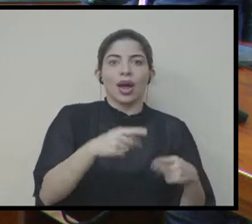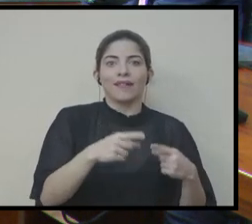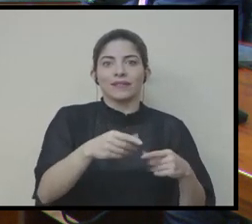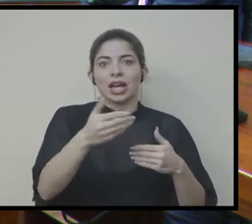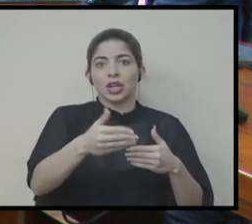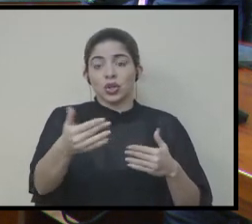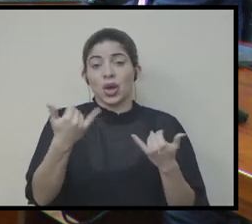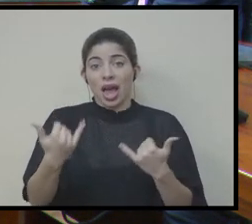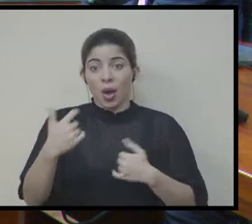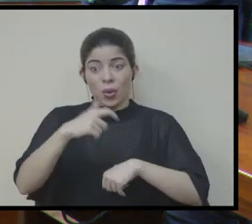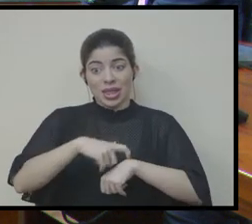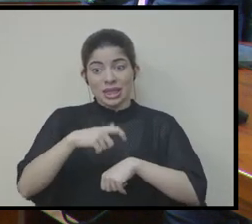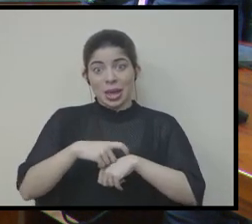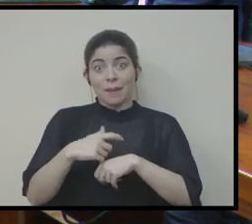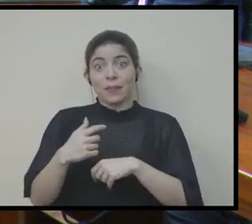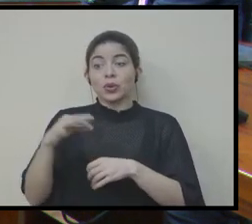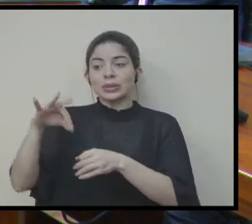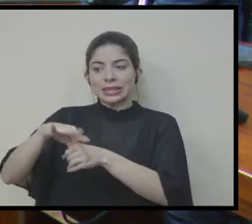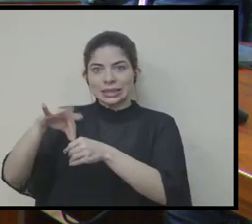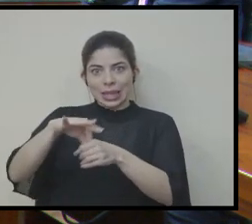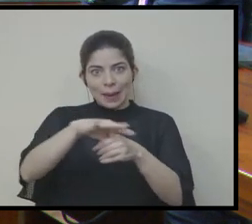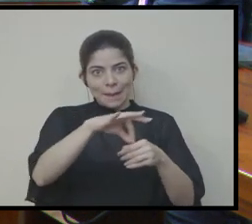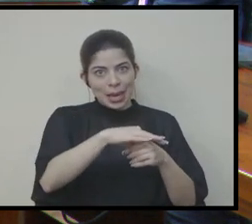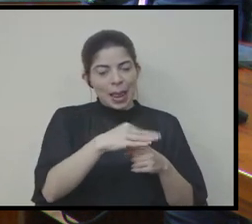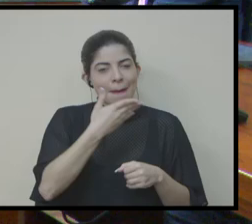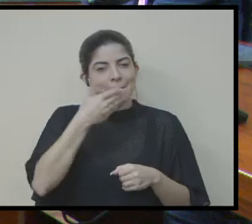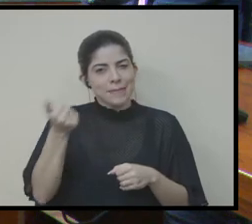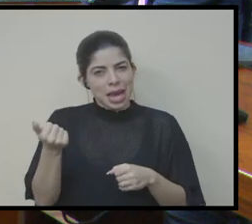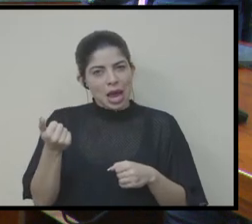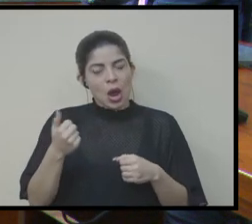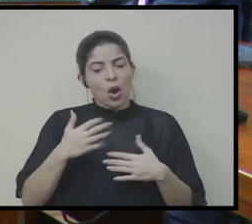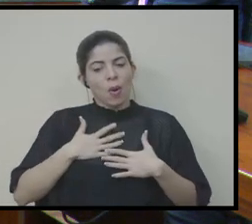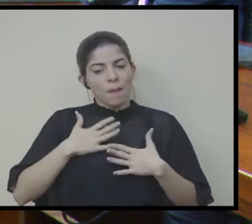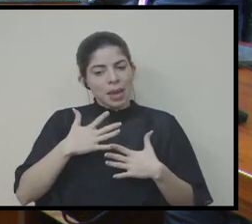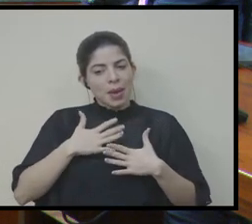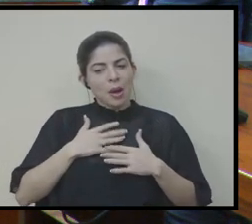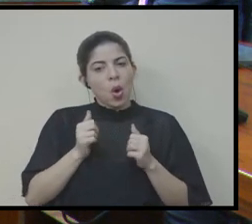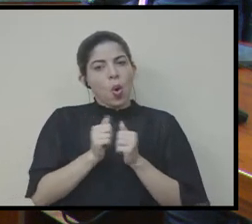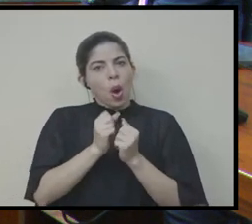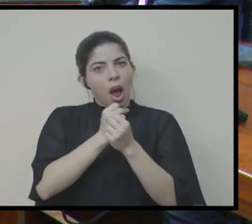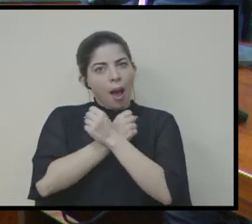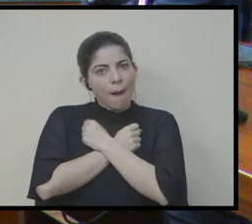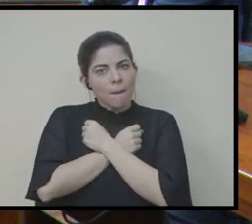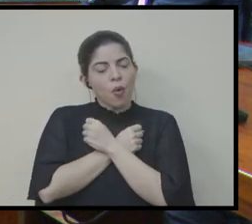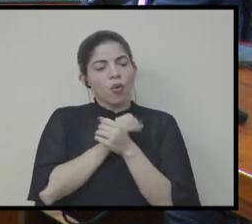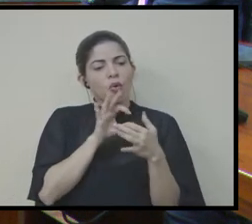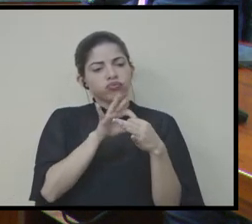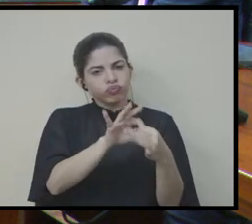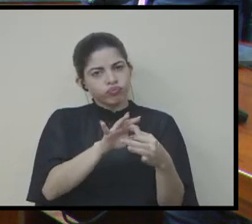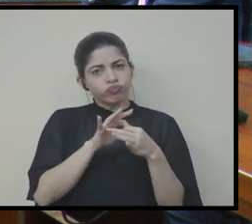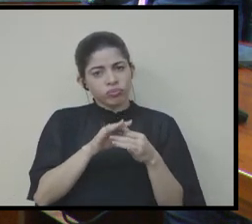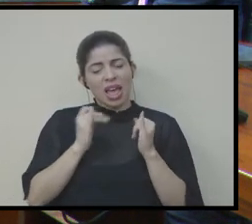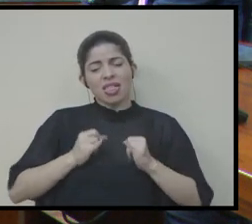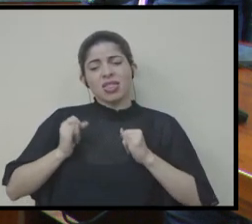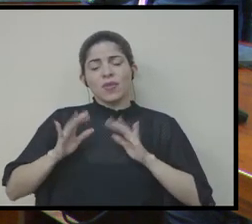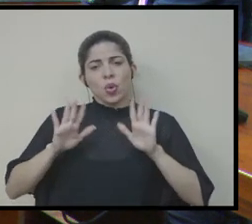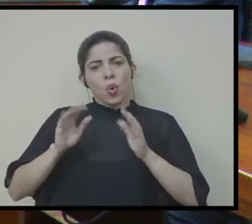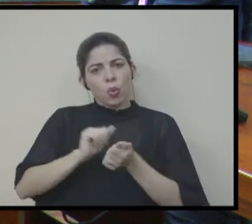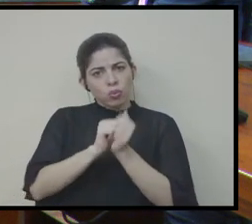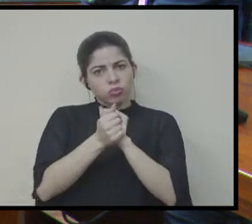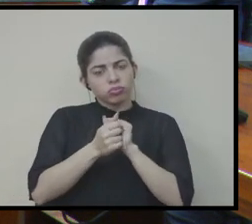estamos en un tiempo para sembremos lo mejor, vibremos en el amor, hagamos alianzas, dejemos la